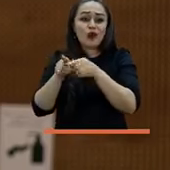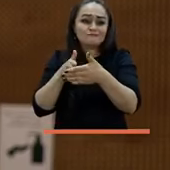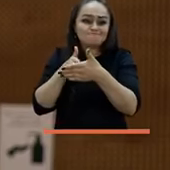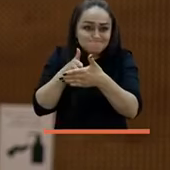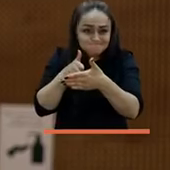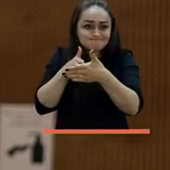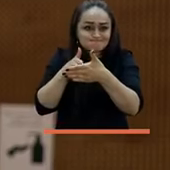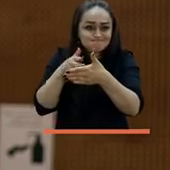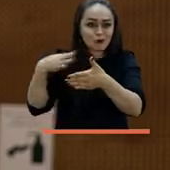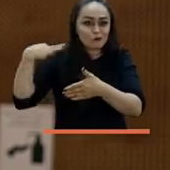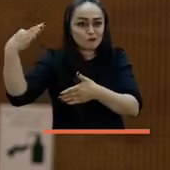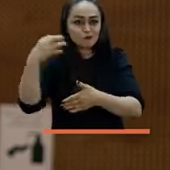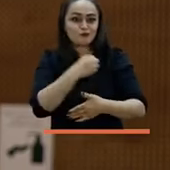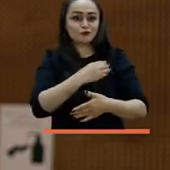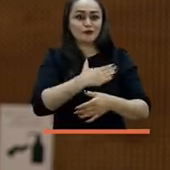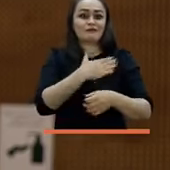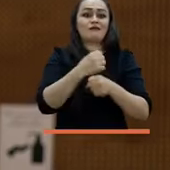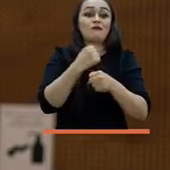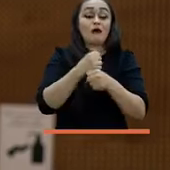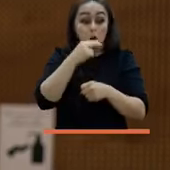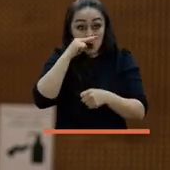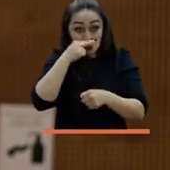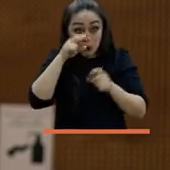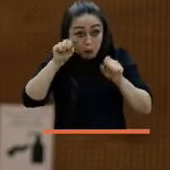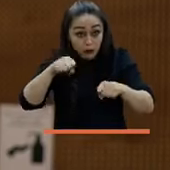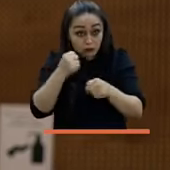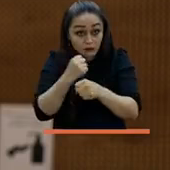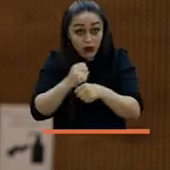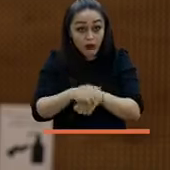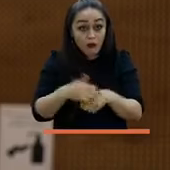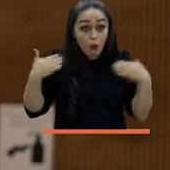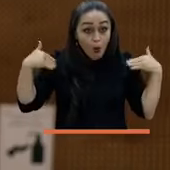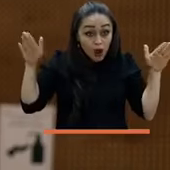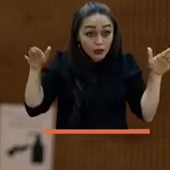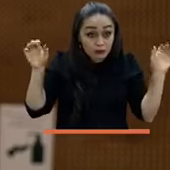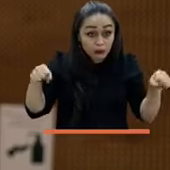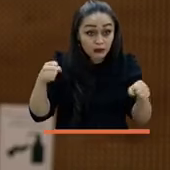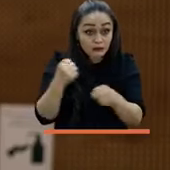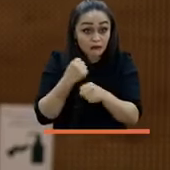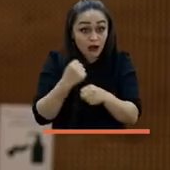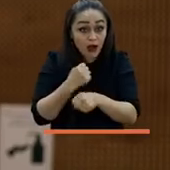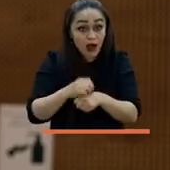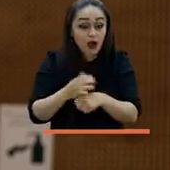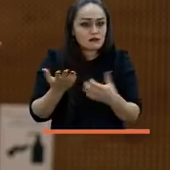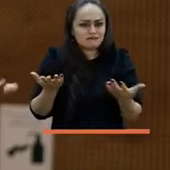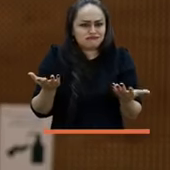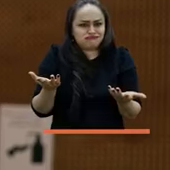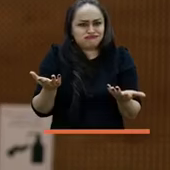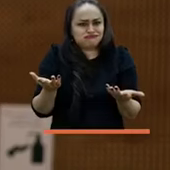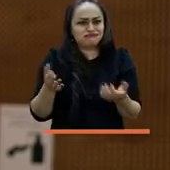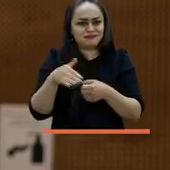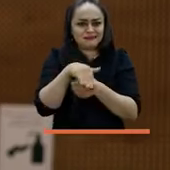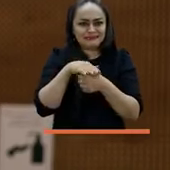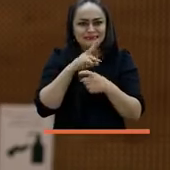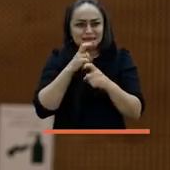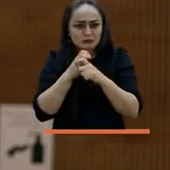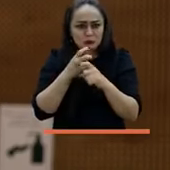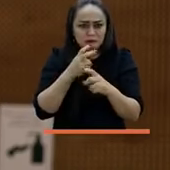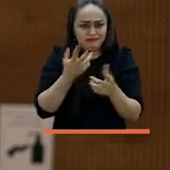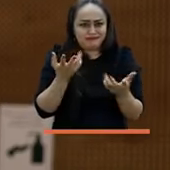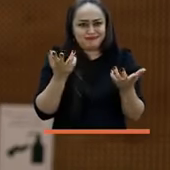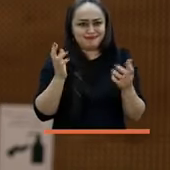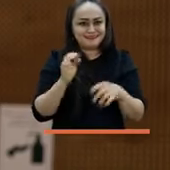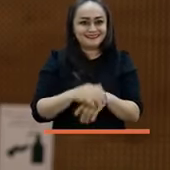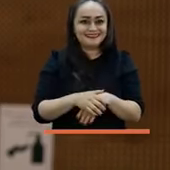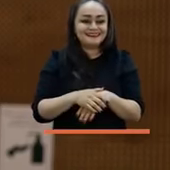un niño no puede trabajar un angelito pues no va a pasar dificultades o esfuerzos laborales